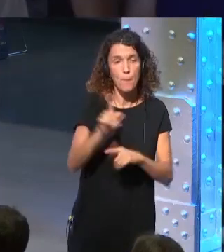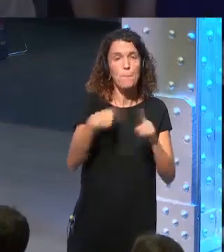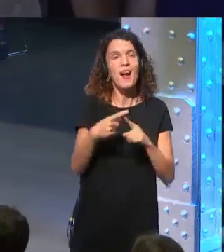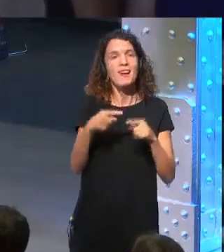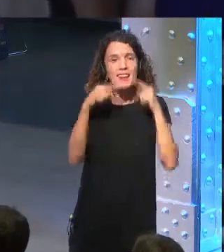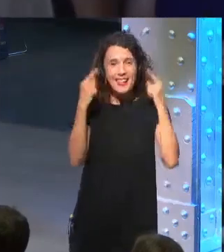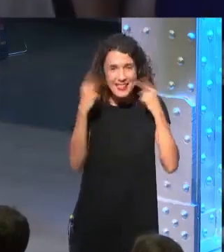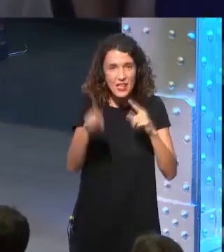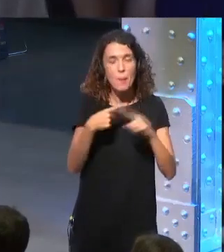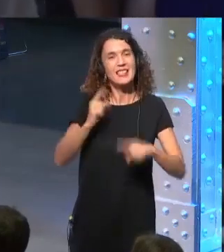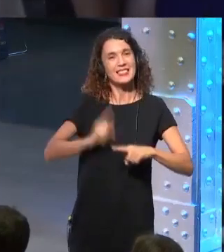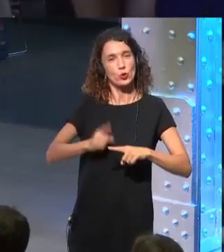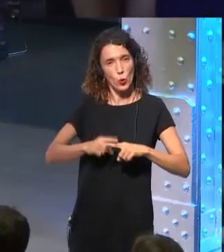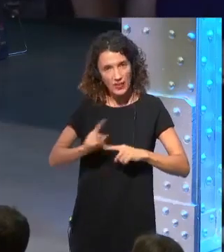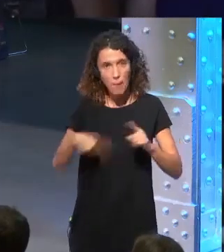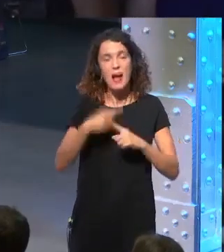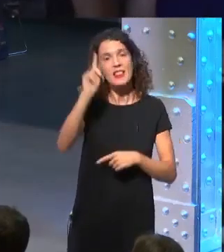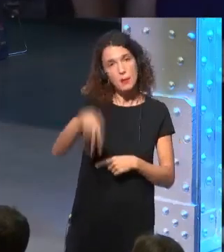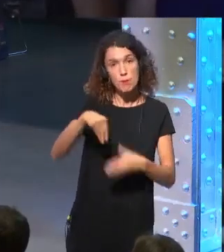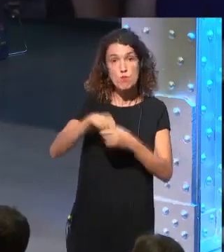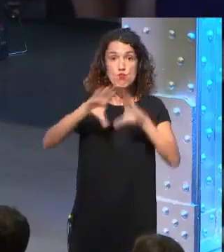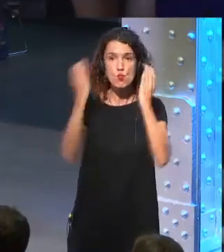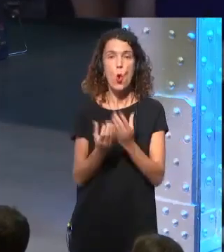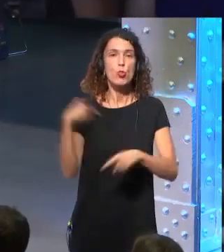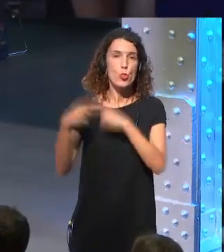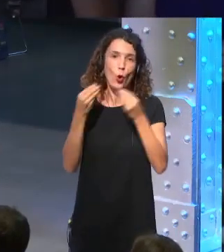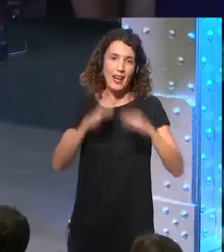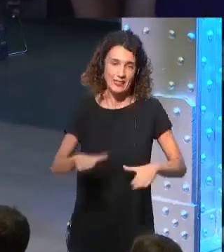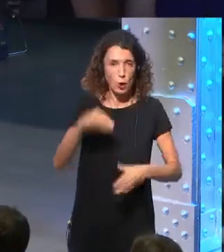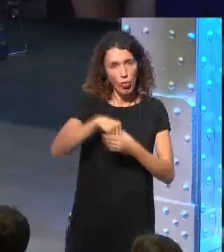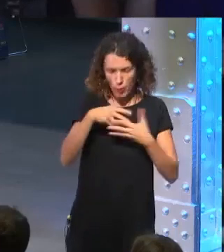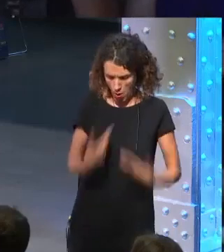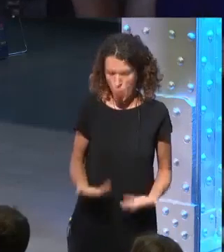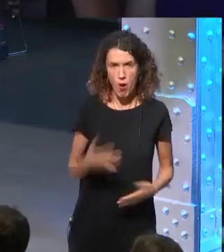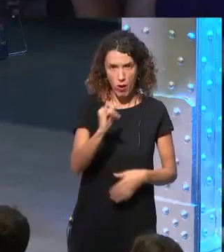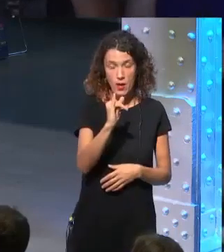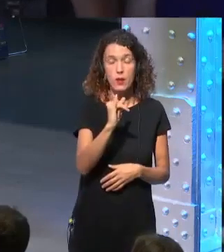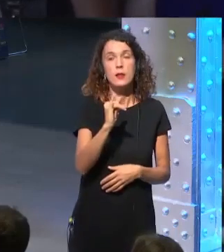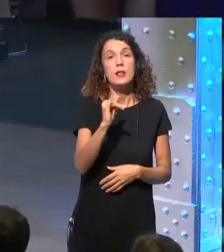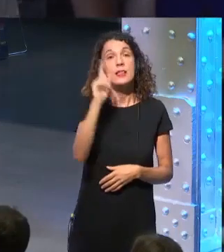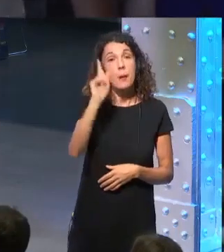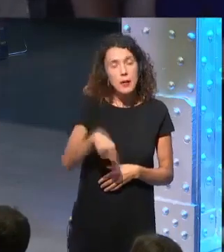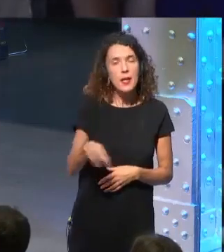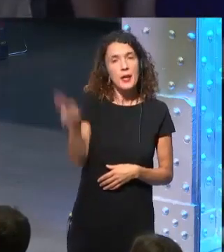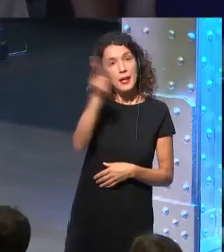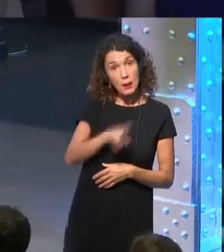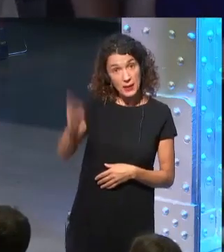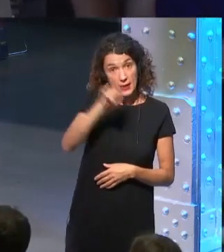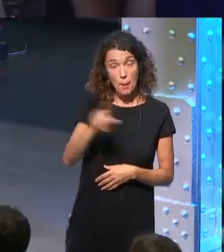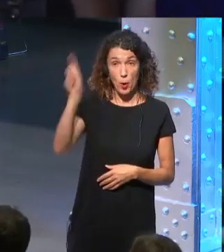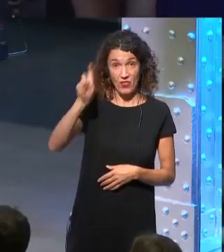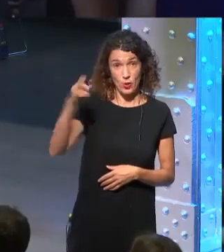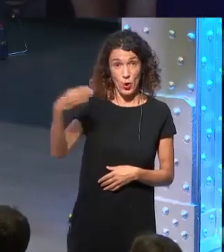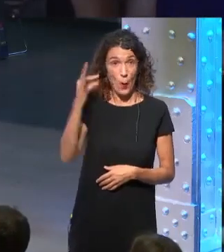risa, la sexualidad o la presencia del mundo clásico en el presente. Una vez más, habrá que repetir que la profesora